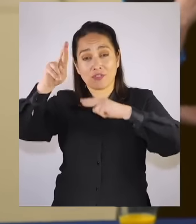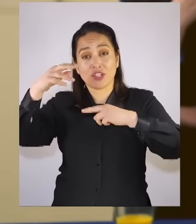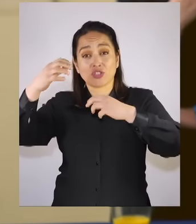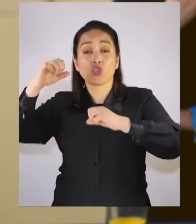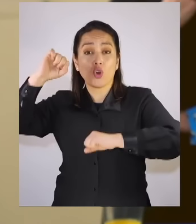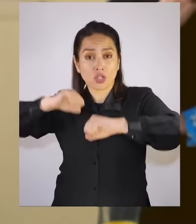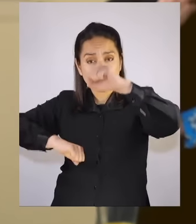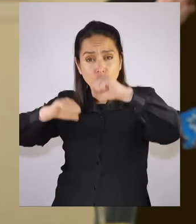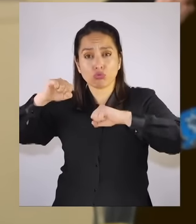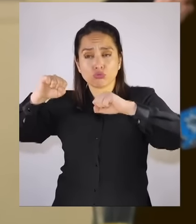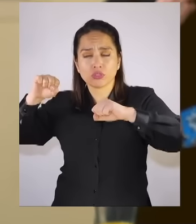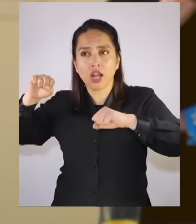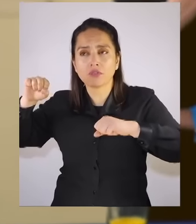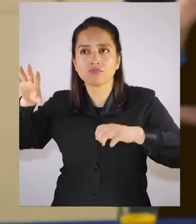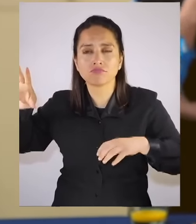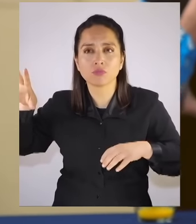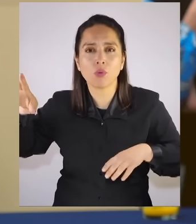industrial.